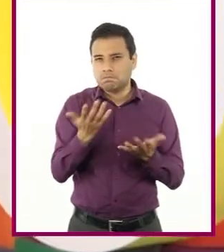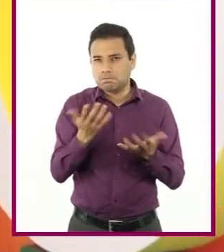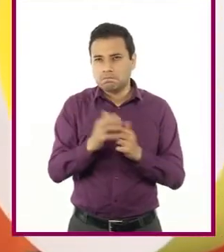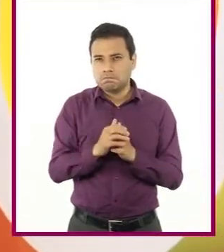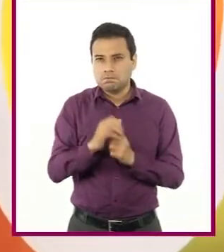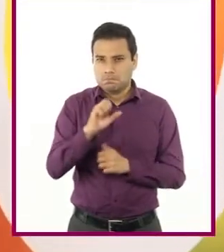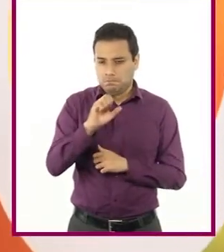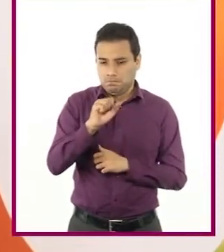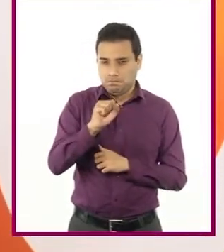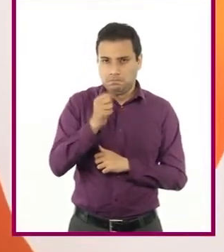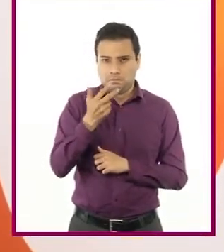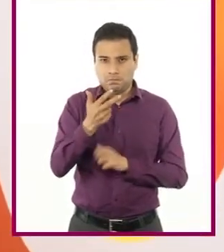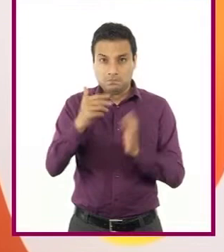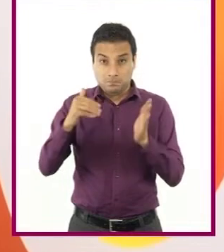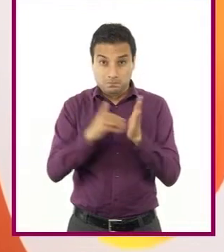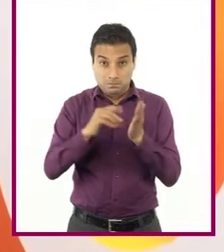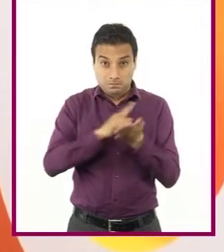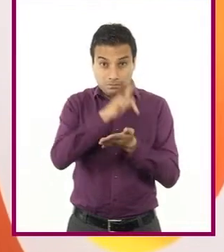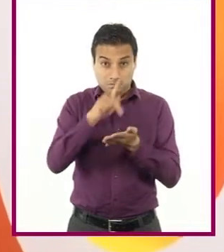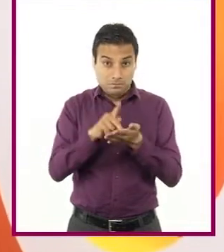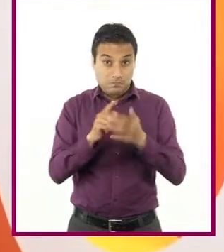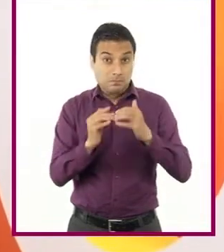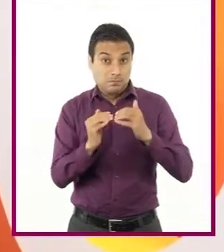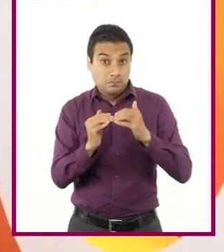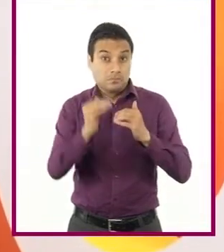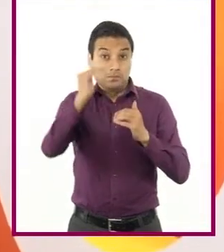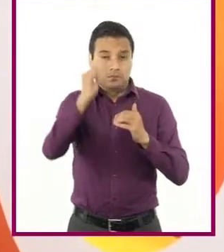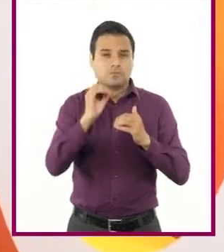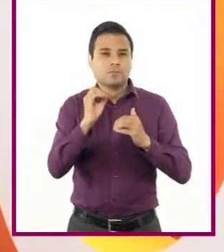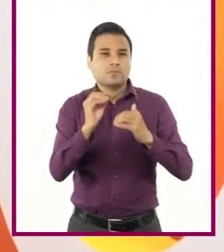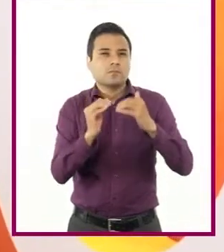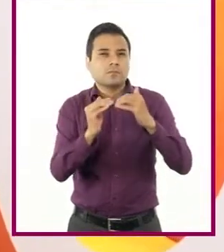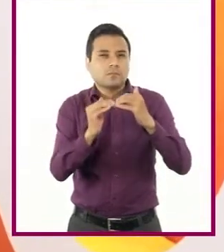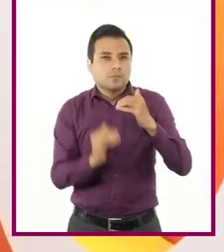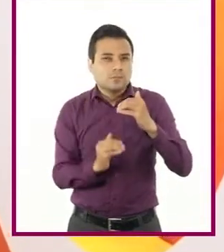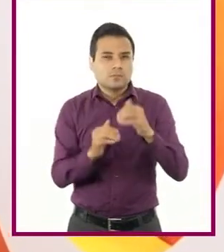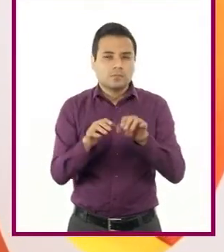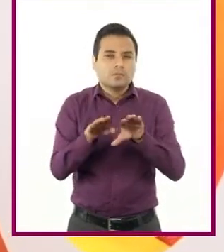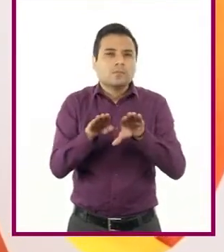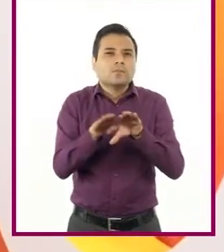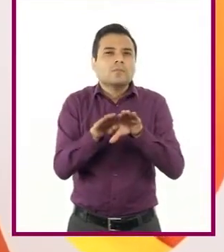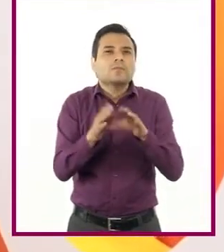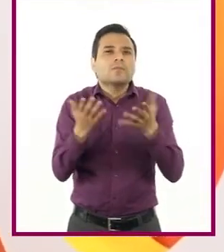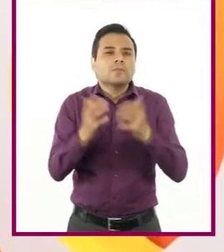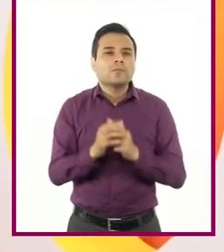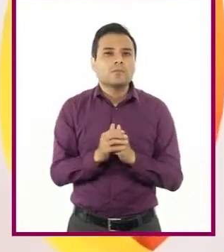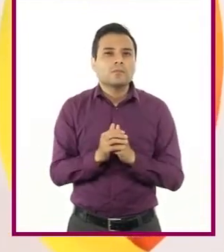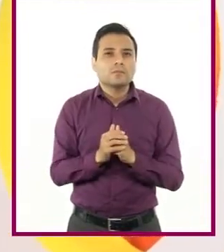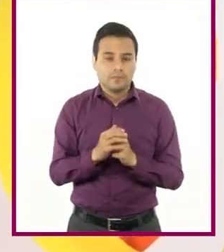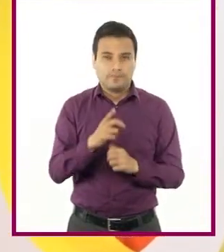menos de 68,000 kilómetros? ¿Por qué? Una manera de resolver este problema es